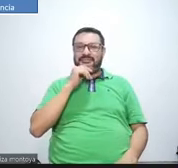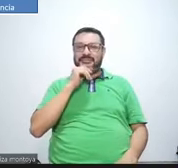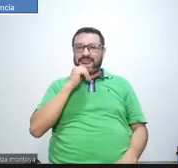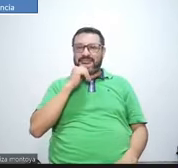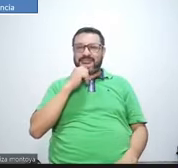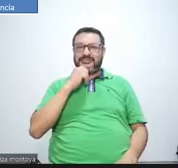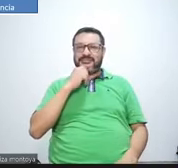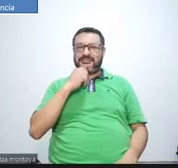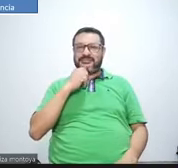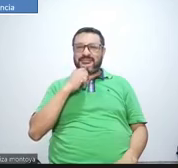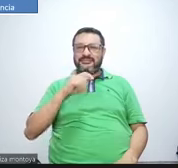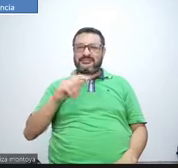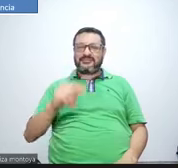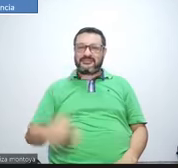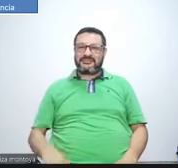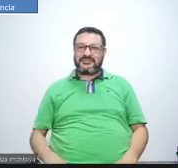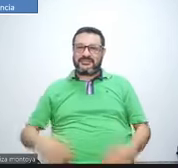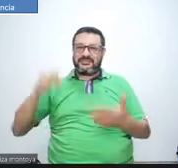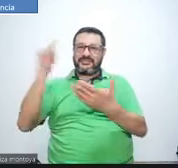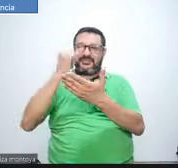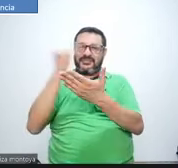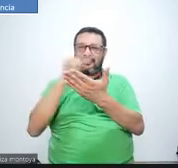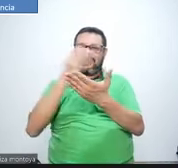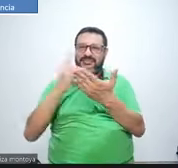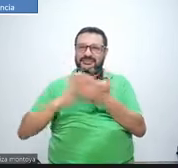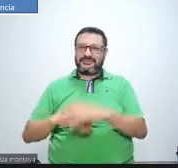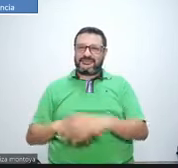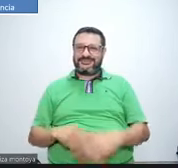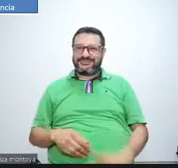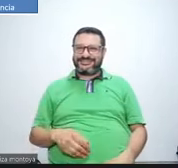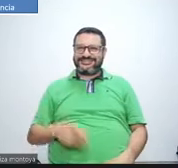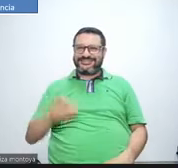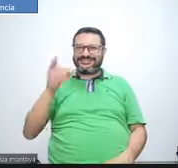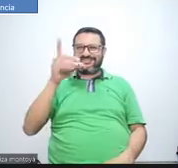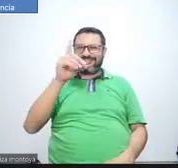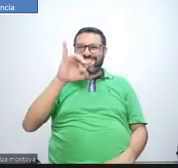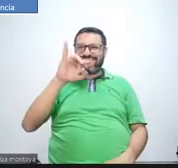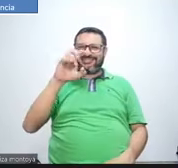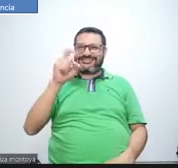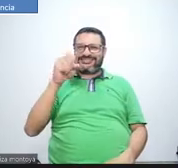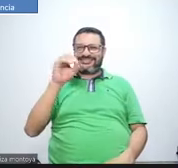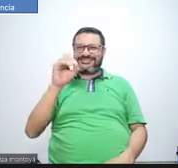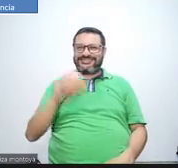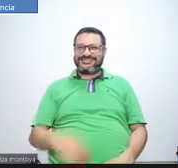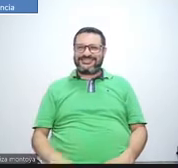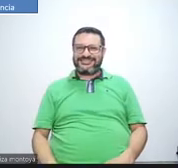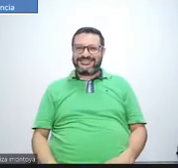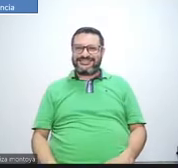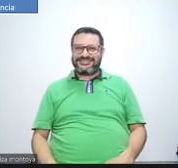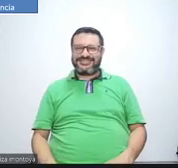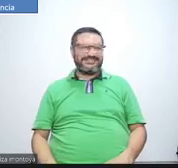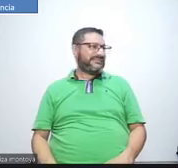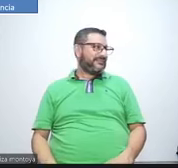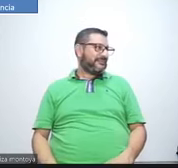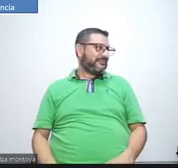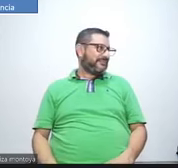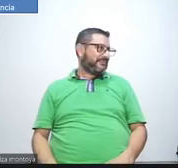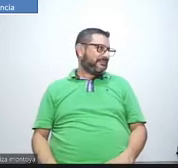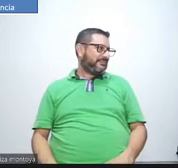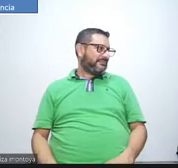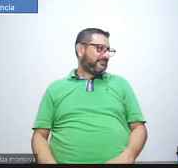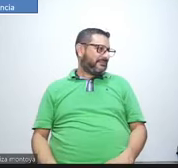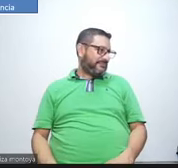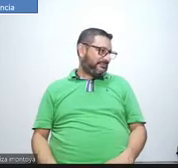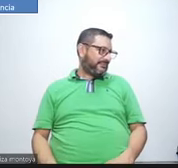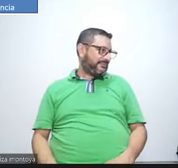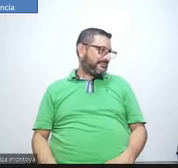yo diseñé, y yo, ¿en serio, Diego? Sino que sí, uno cree que el entrenador solo sabe de gimnasio, del